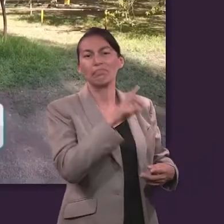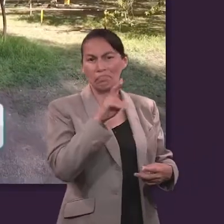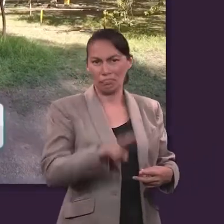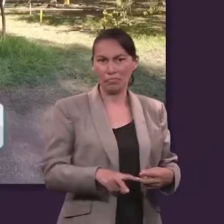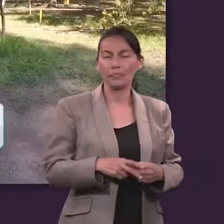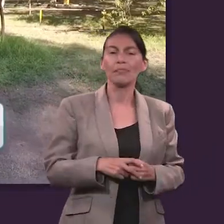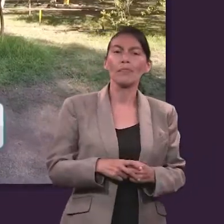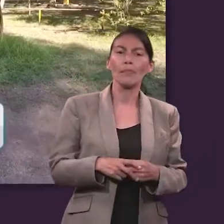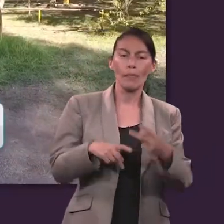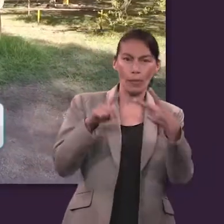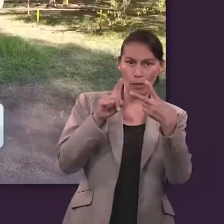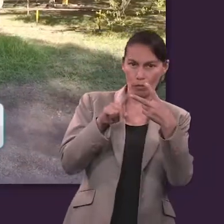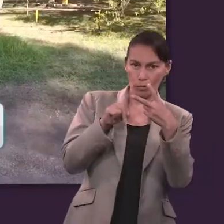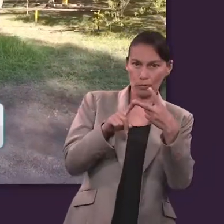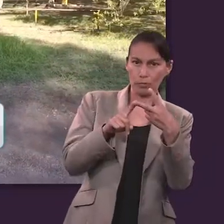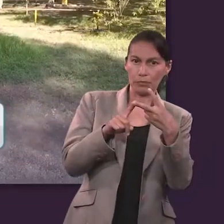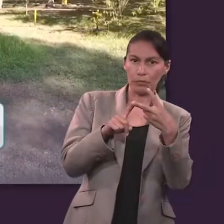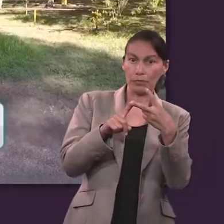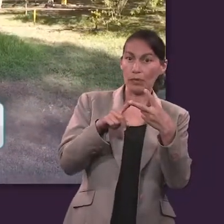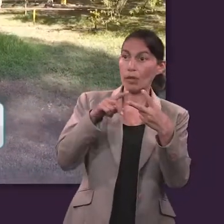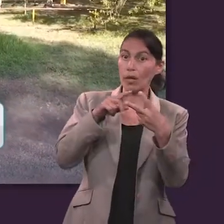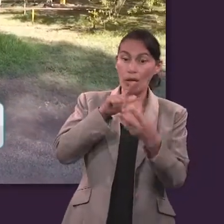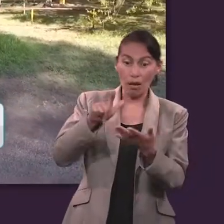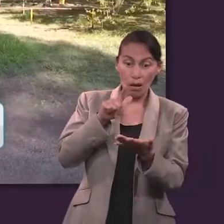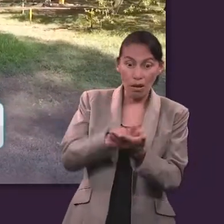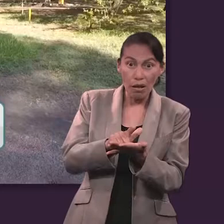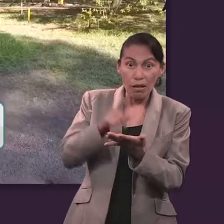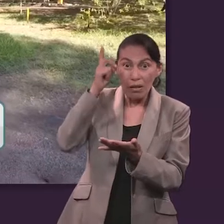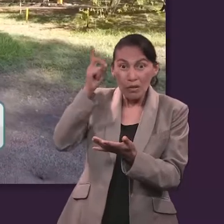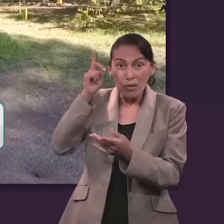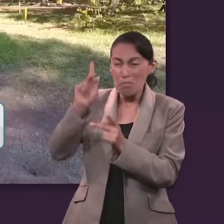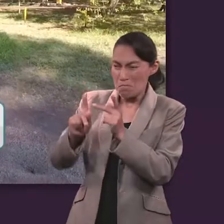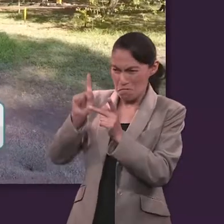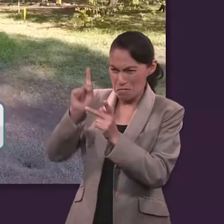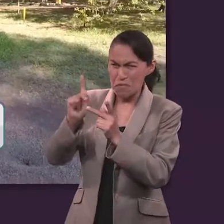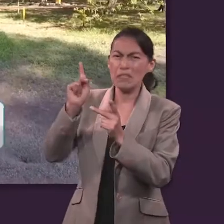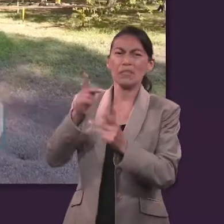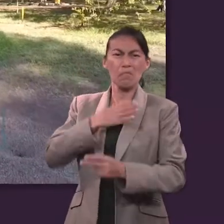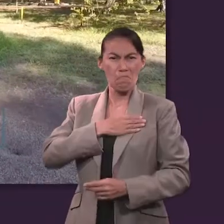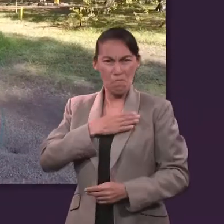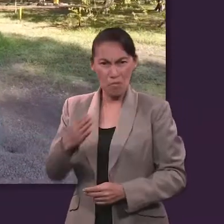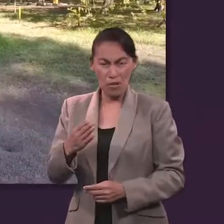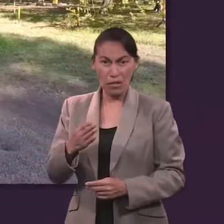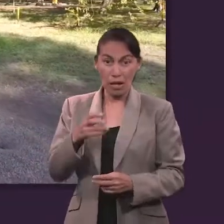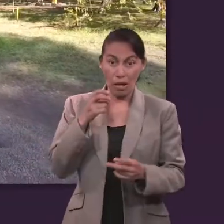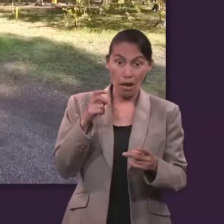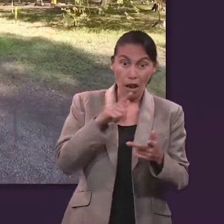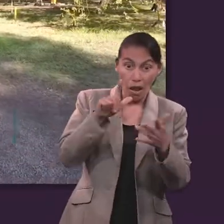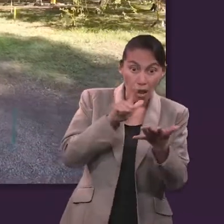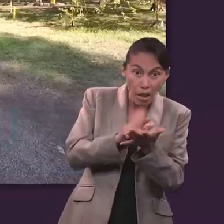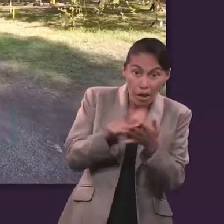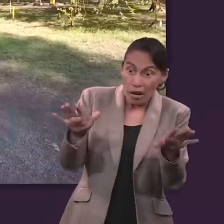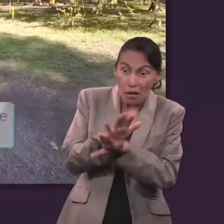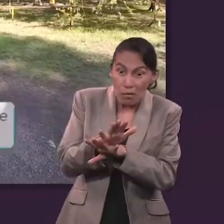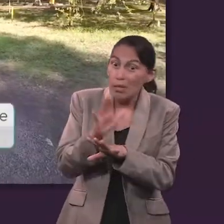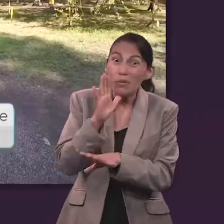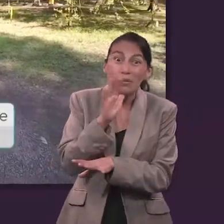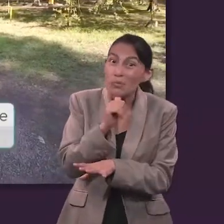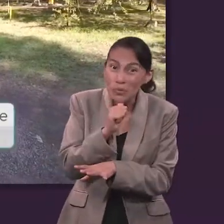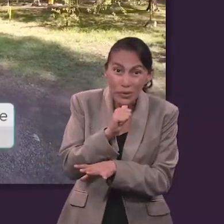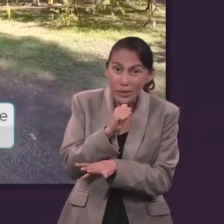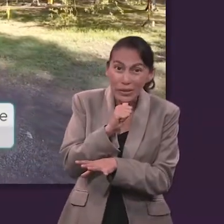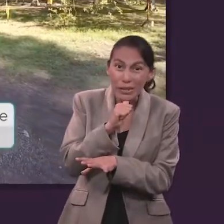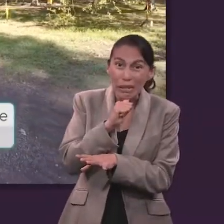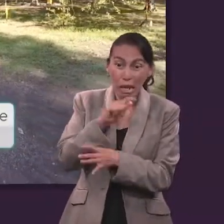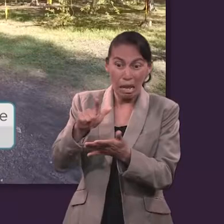es el verdadero tirano, es un asesino y es un mentiroso. Número dos, la ley de